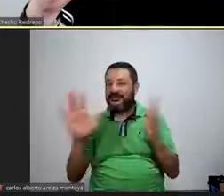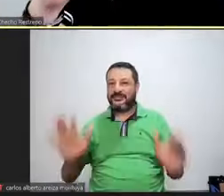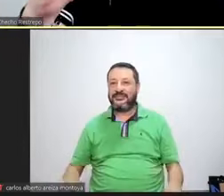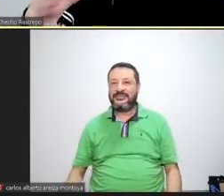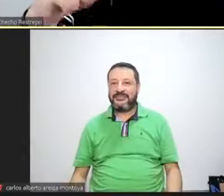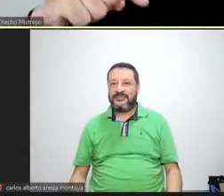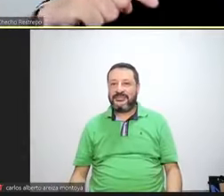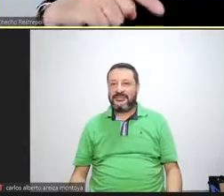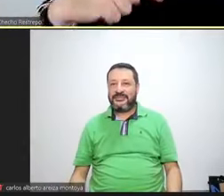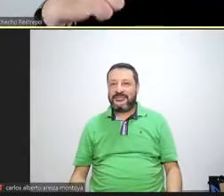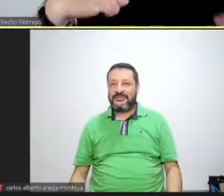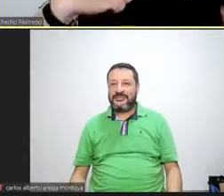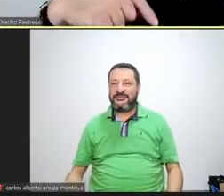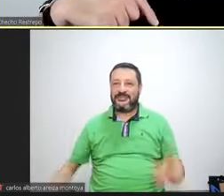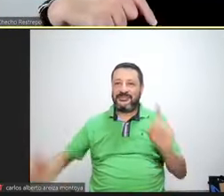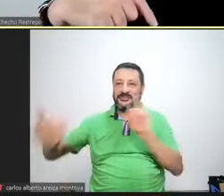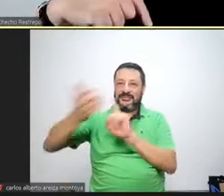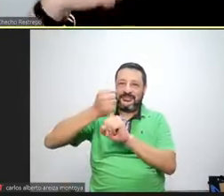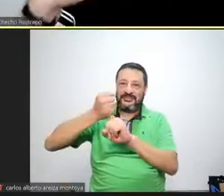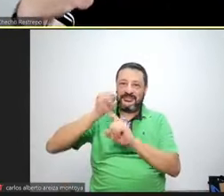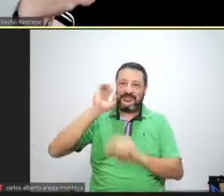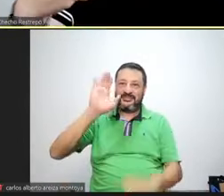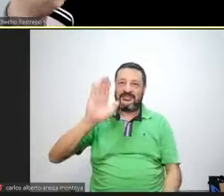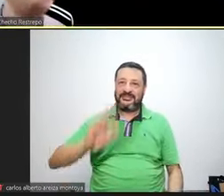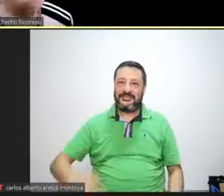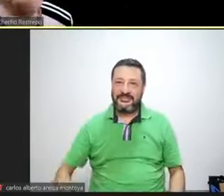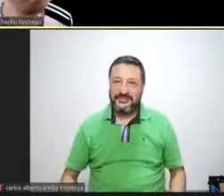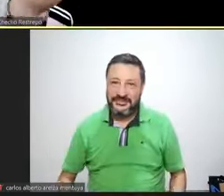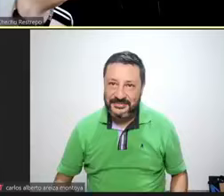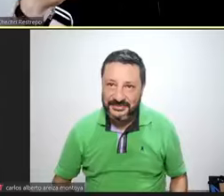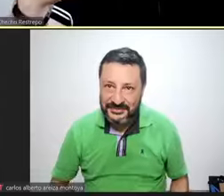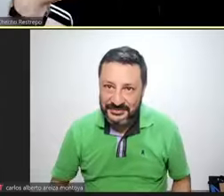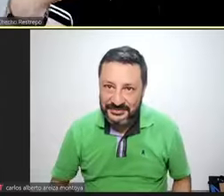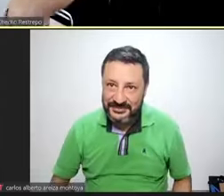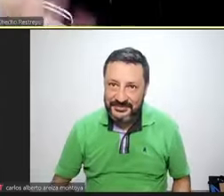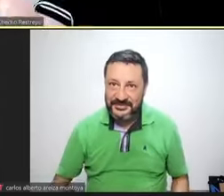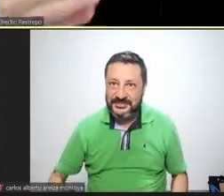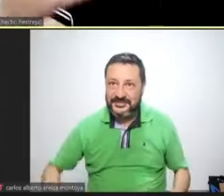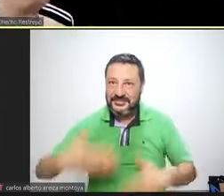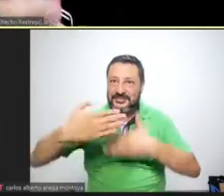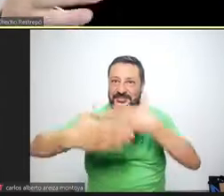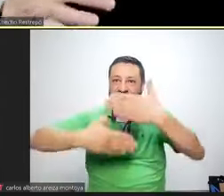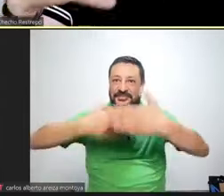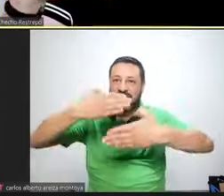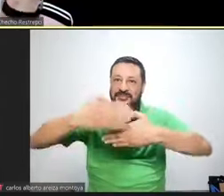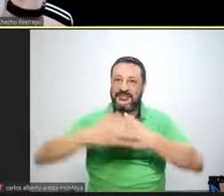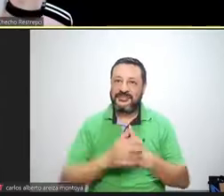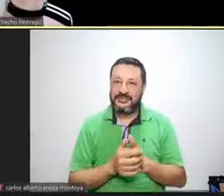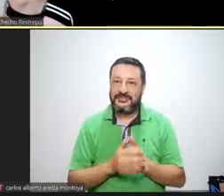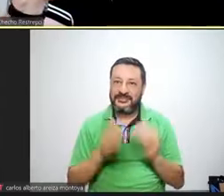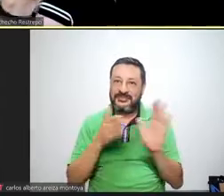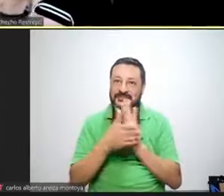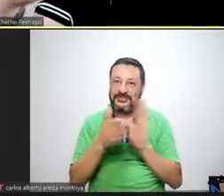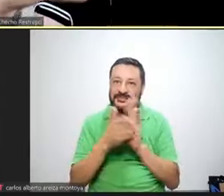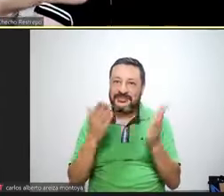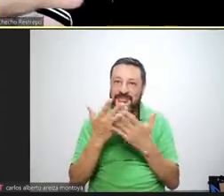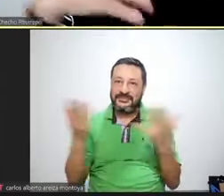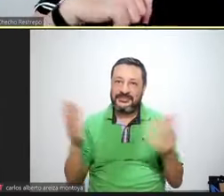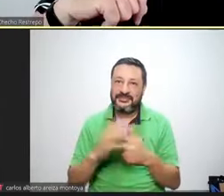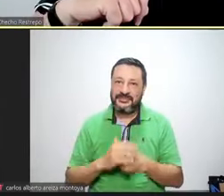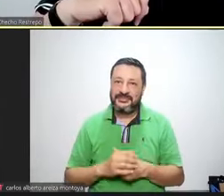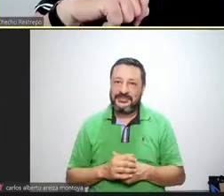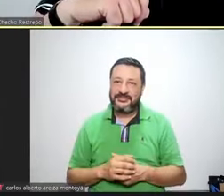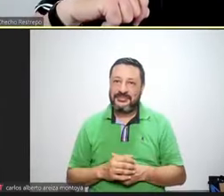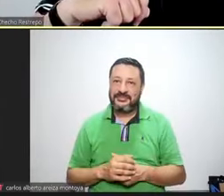terminar muy bien, porque has hecho el proceso y hablando y escuchándote, es demasiado